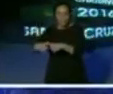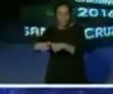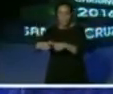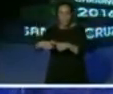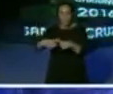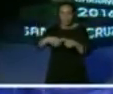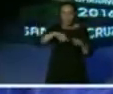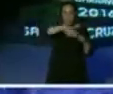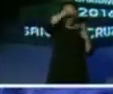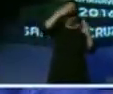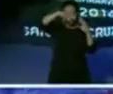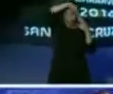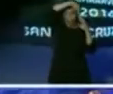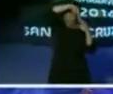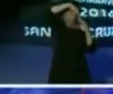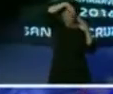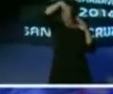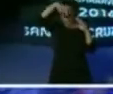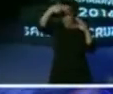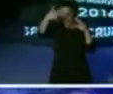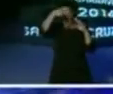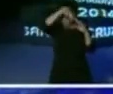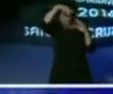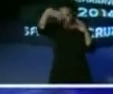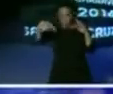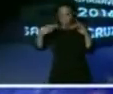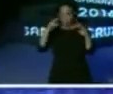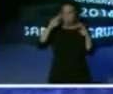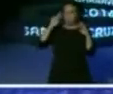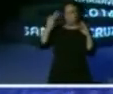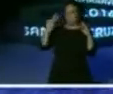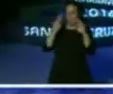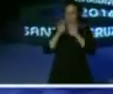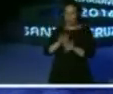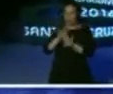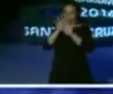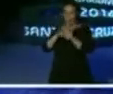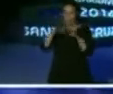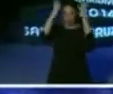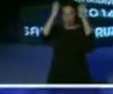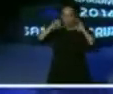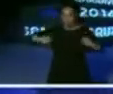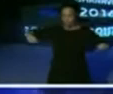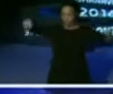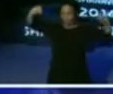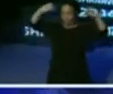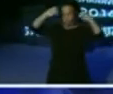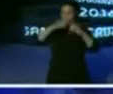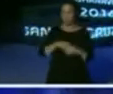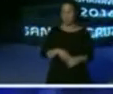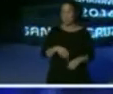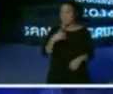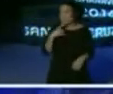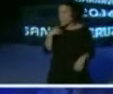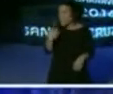de Chiller a un ejército de faunos. Y dicen